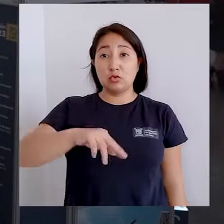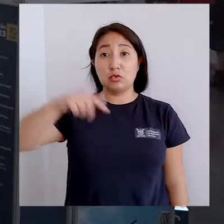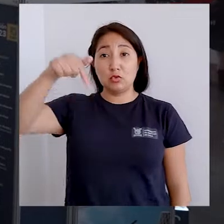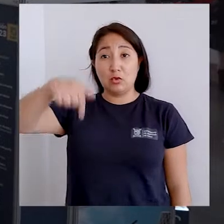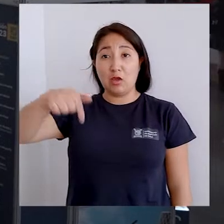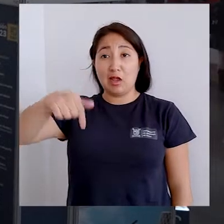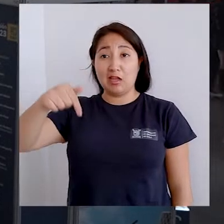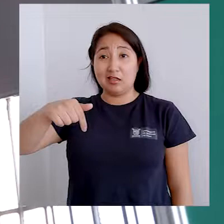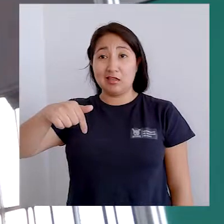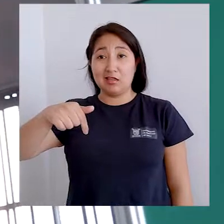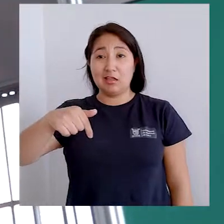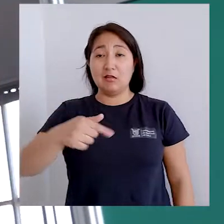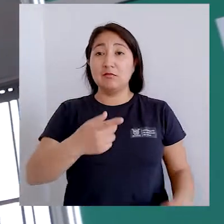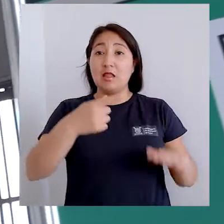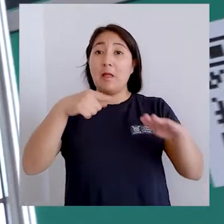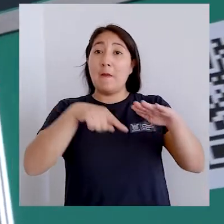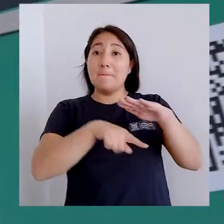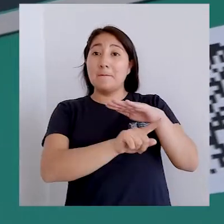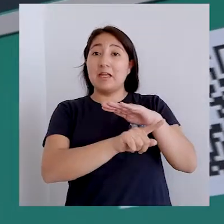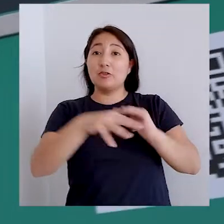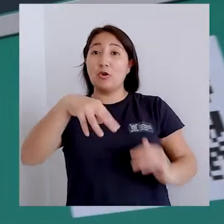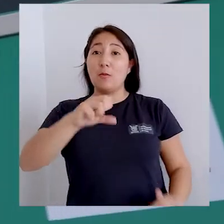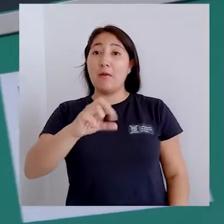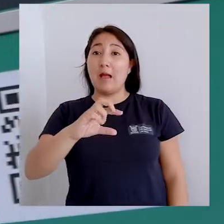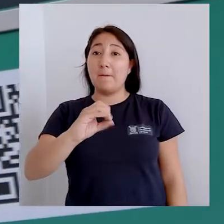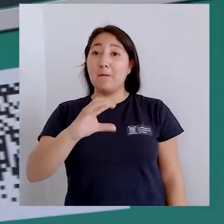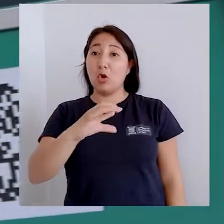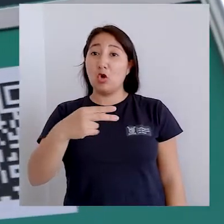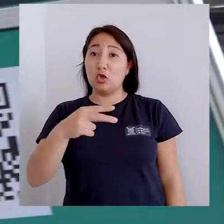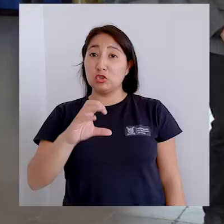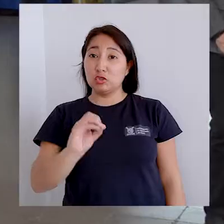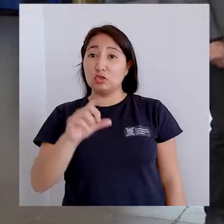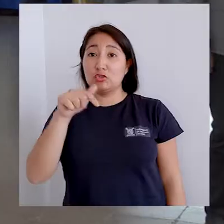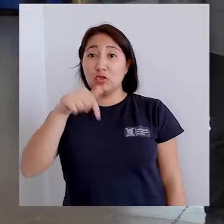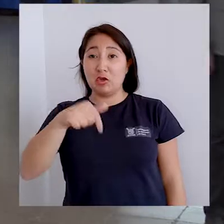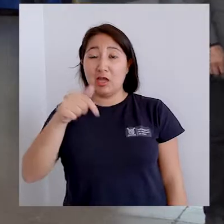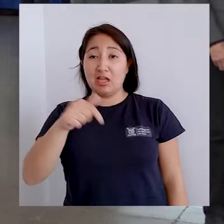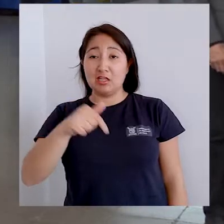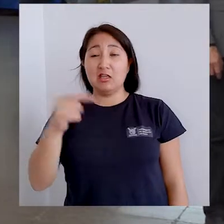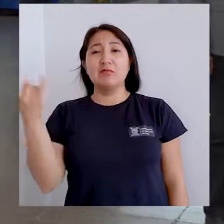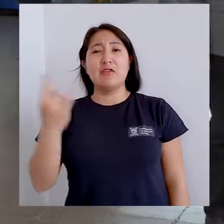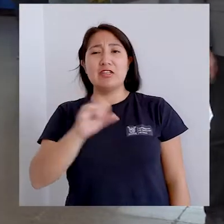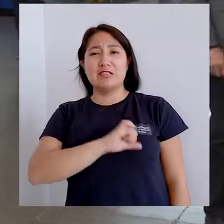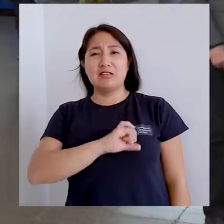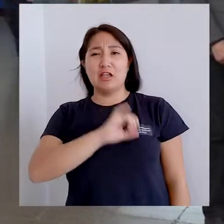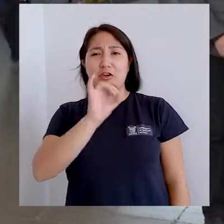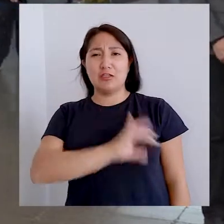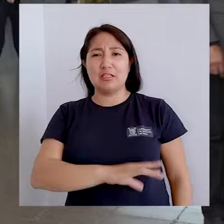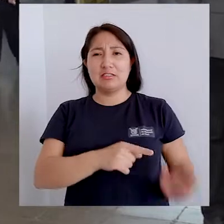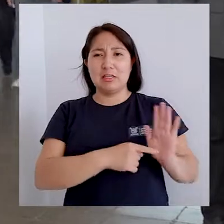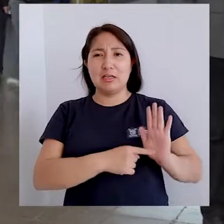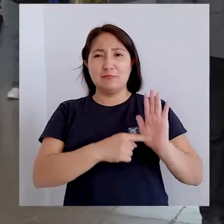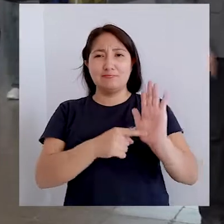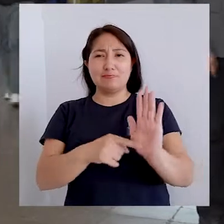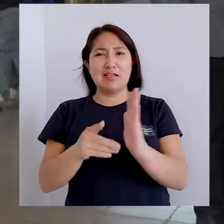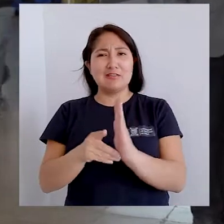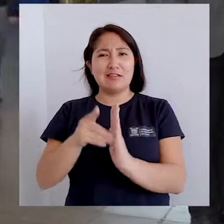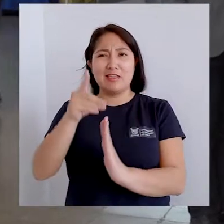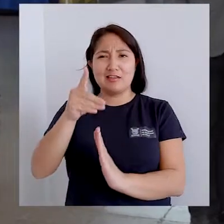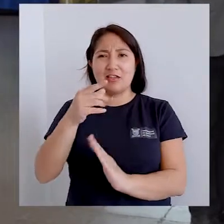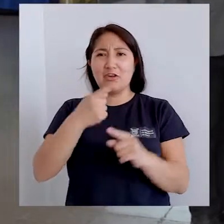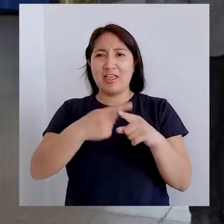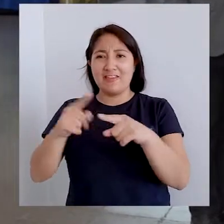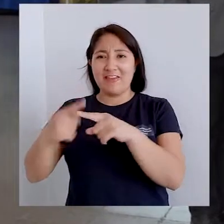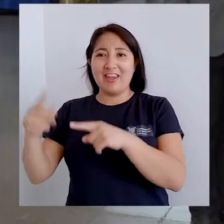estamos acá en la estación Mapocho de Santiago, donde se está desarrollando una de las muestras que se desarrolla habitualmente